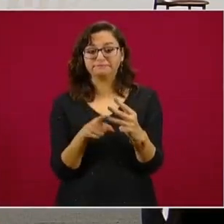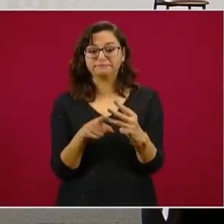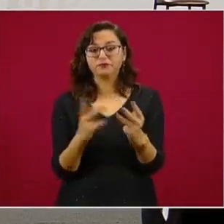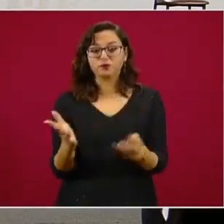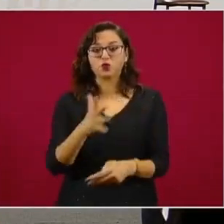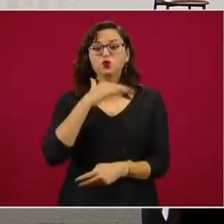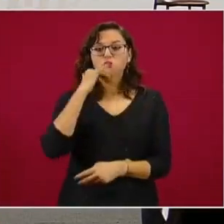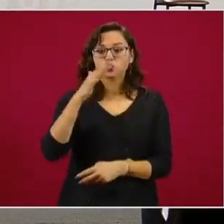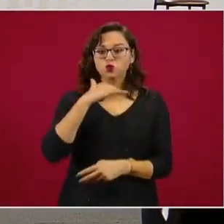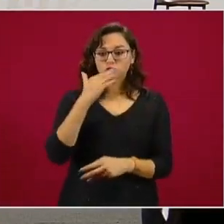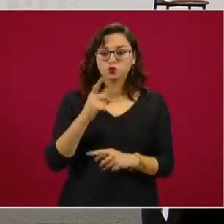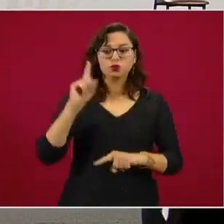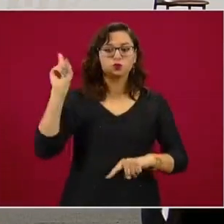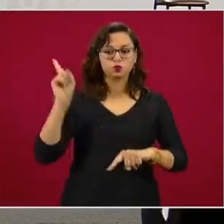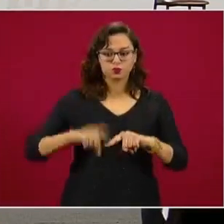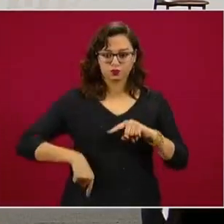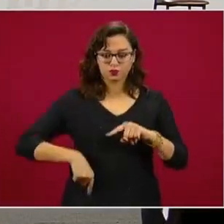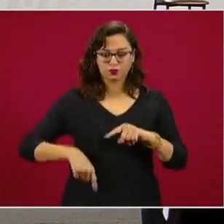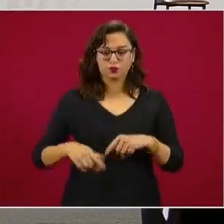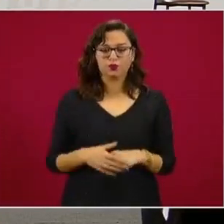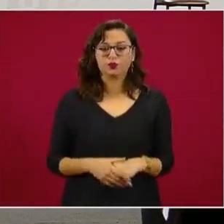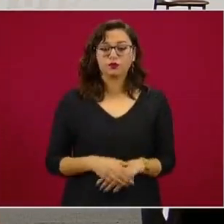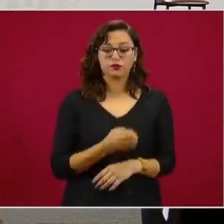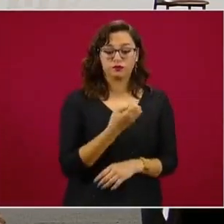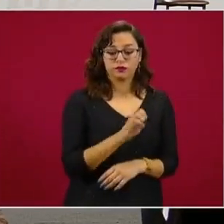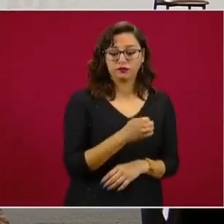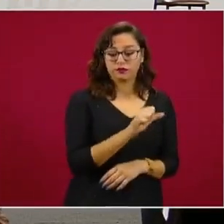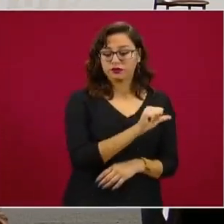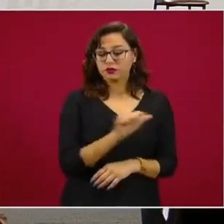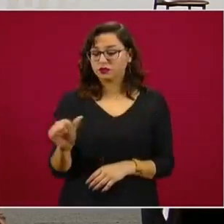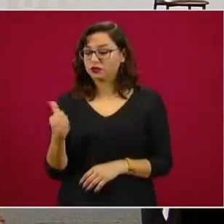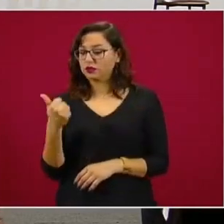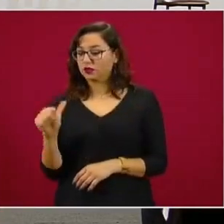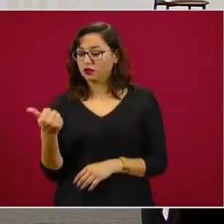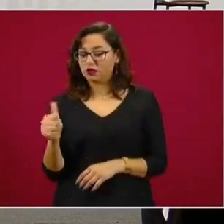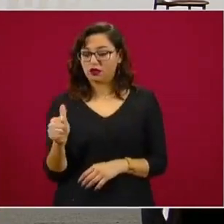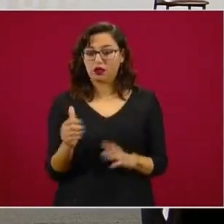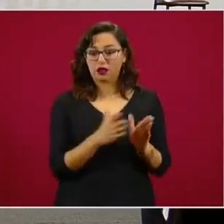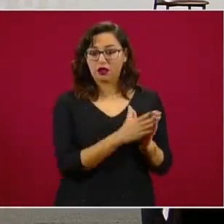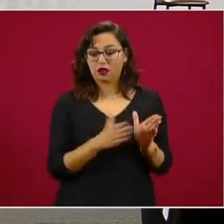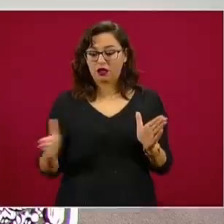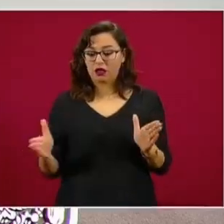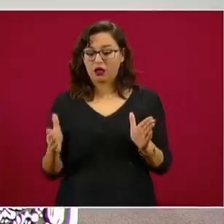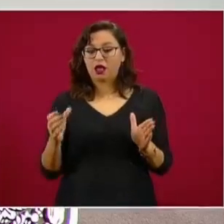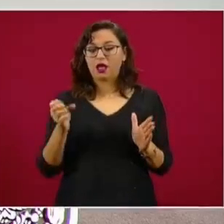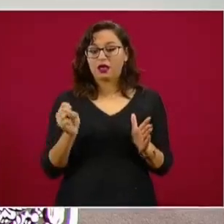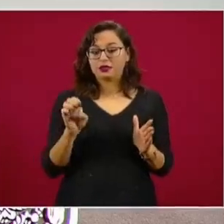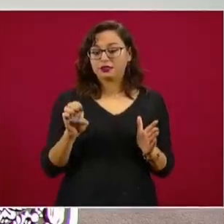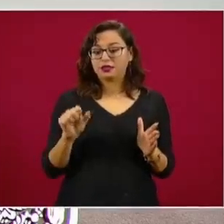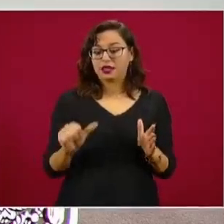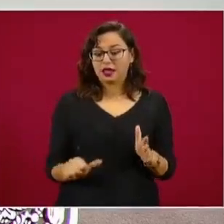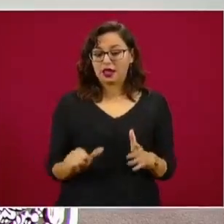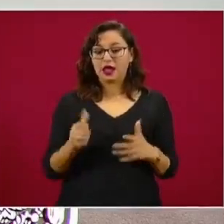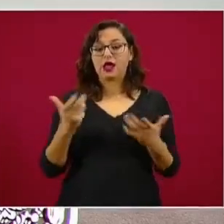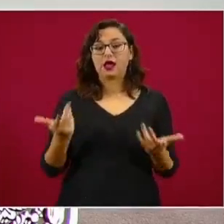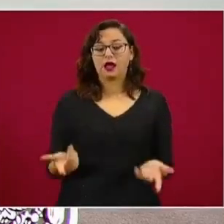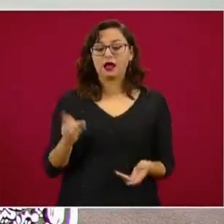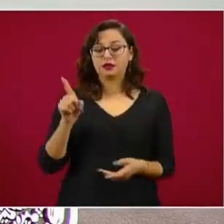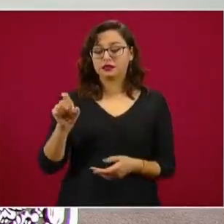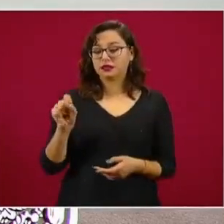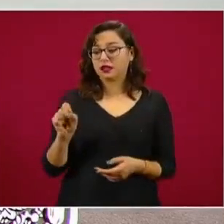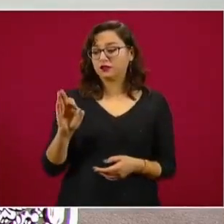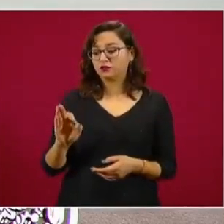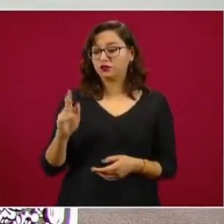la corrupción. De enero a agosto se han promovido ante el OIC, ante la función pública,